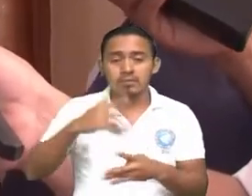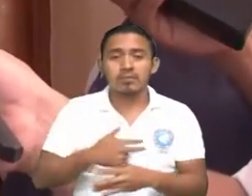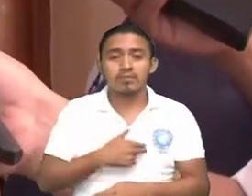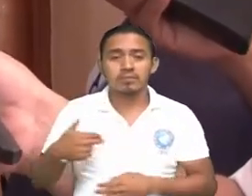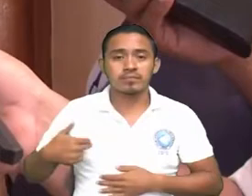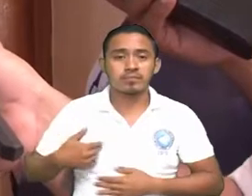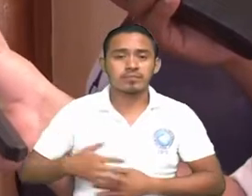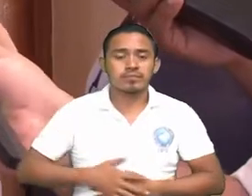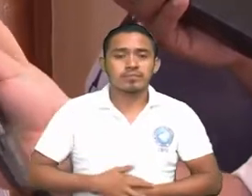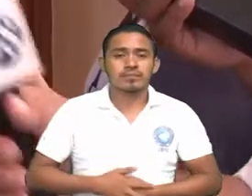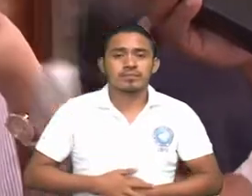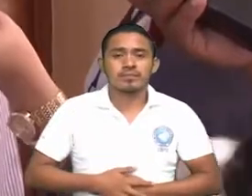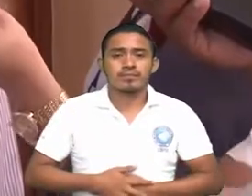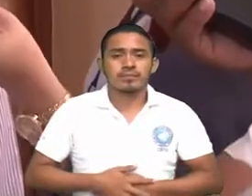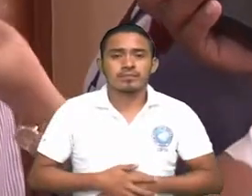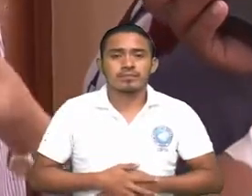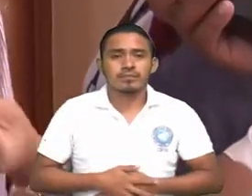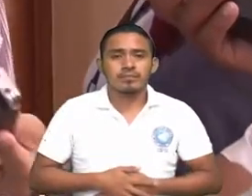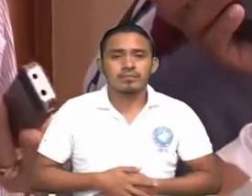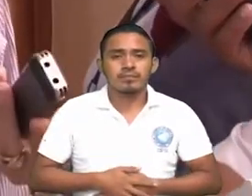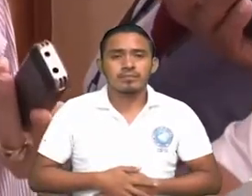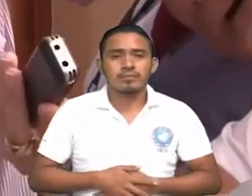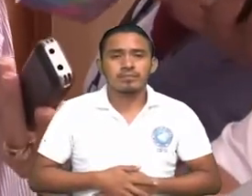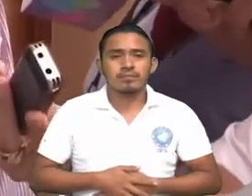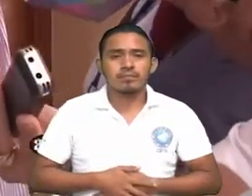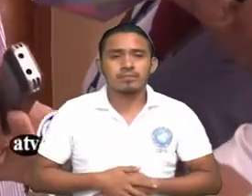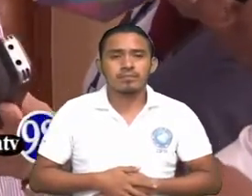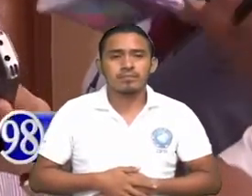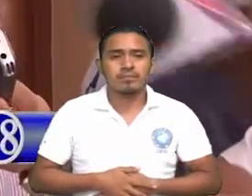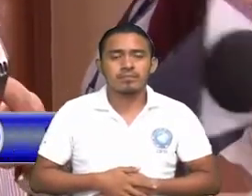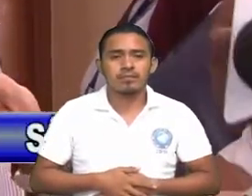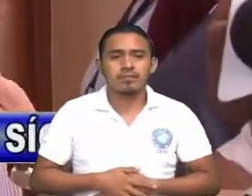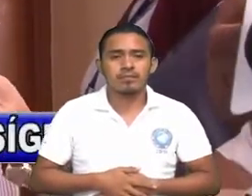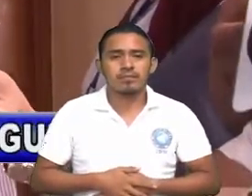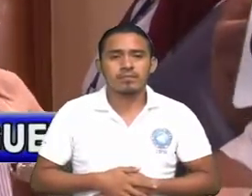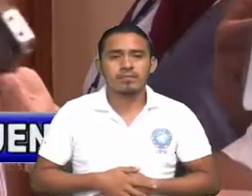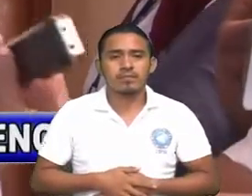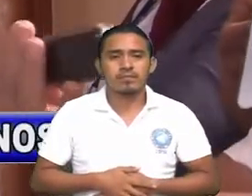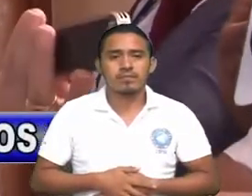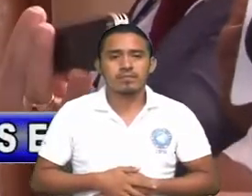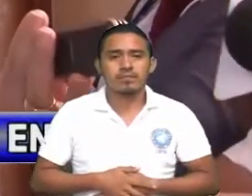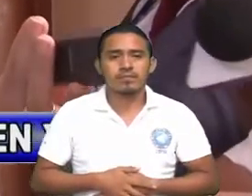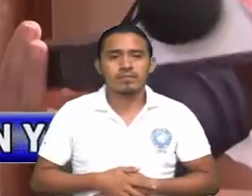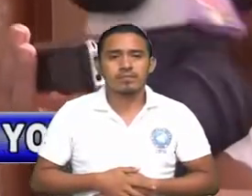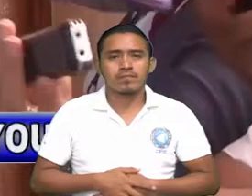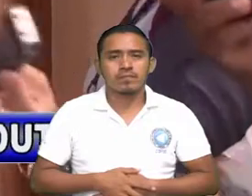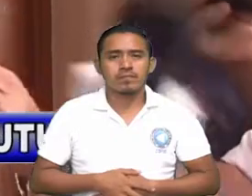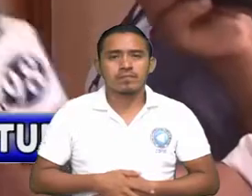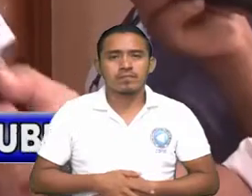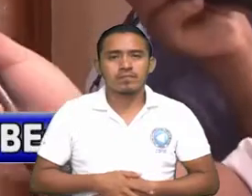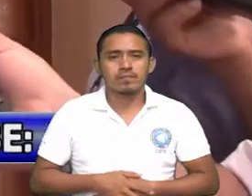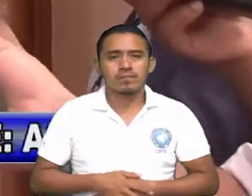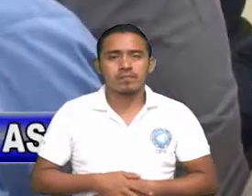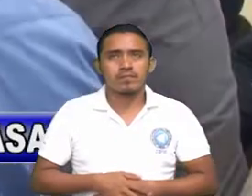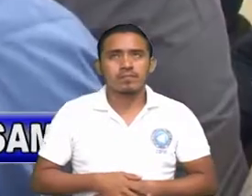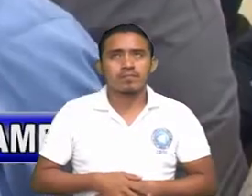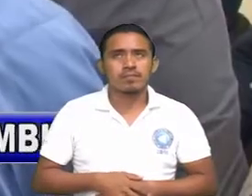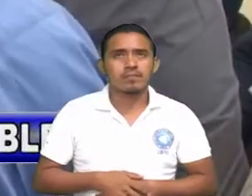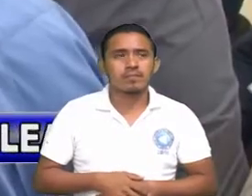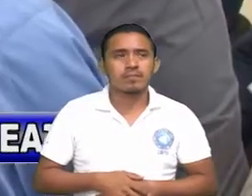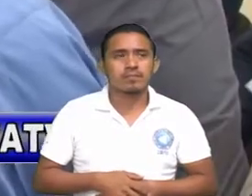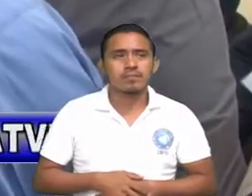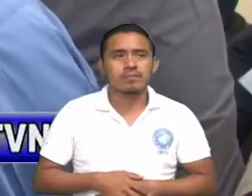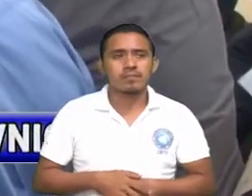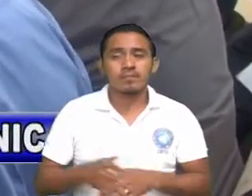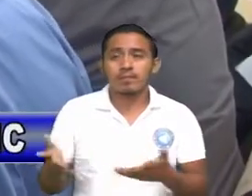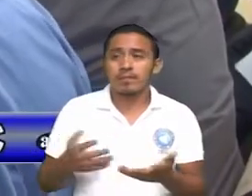Pero, diputado, Irán tiene un bloqueo por parte de Estados Unidos y los empresarios nicaragüenses dicen que no se van a arriesgar. El acuerdo